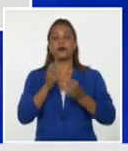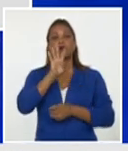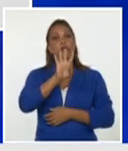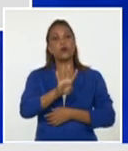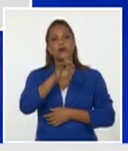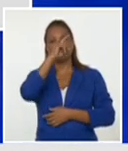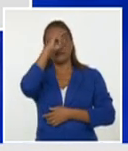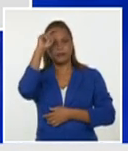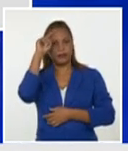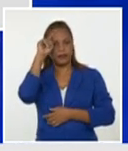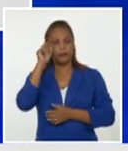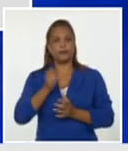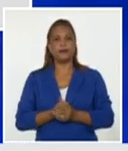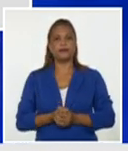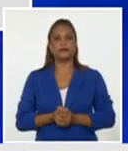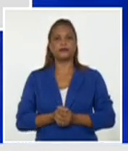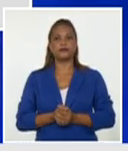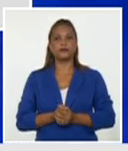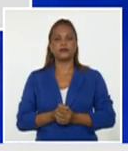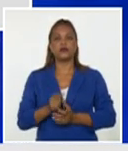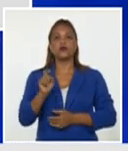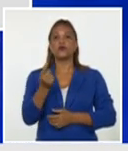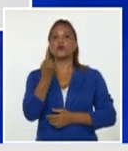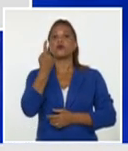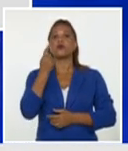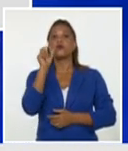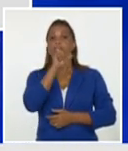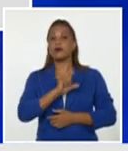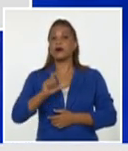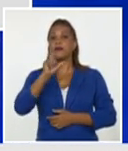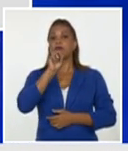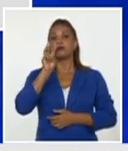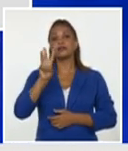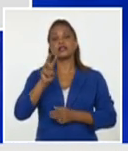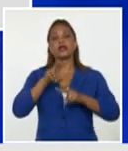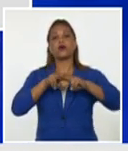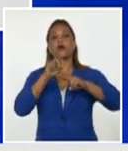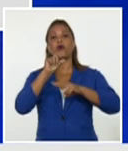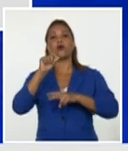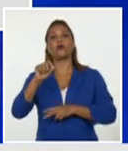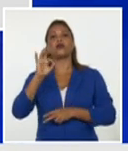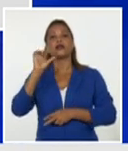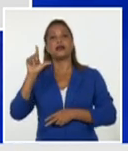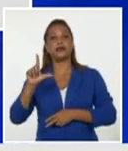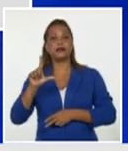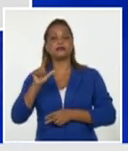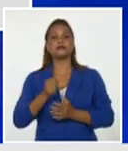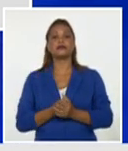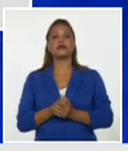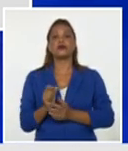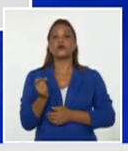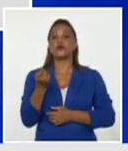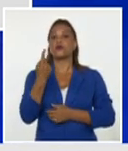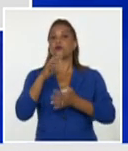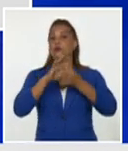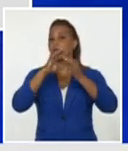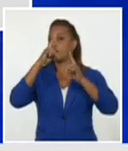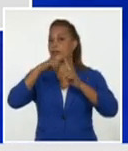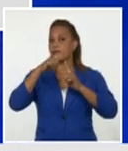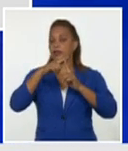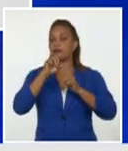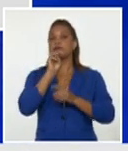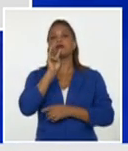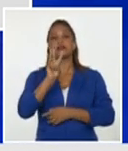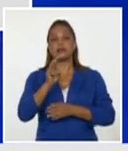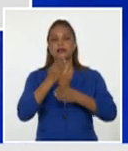Espíritus, 1 en Camagüey, 3 en Holguín, 1 en Guantánamo y 3 en